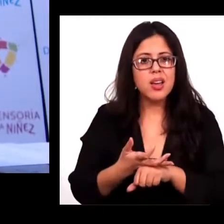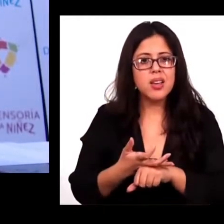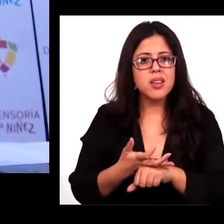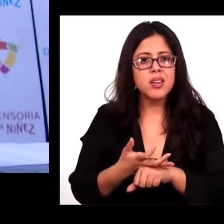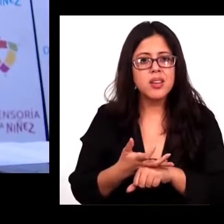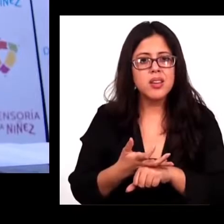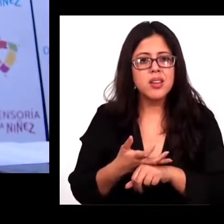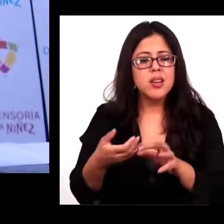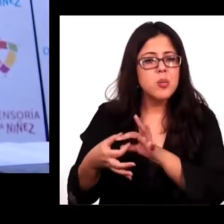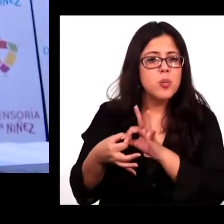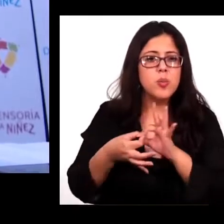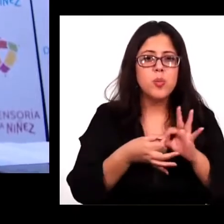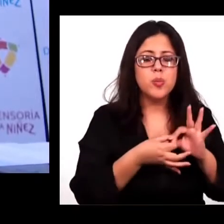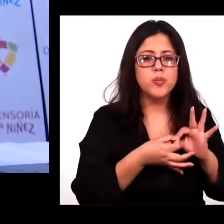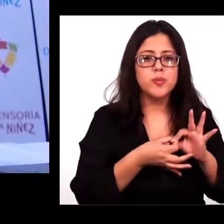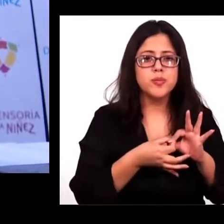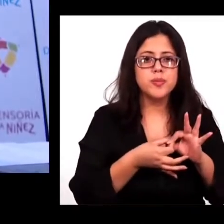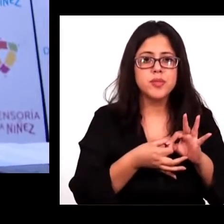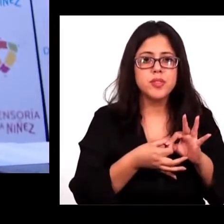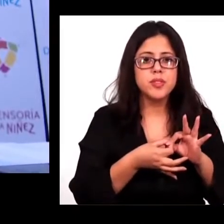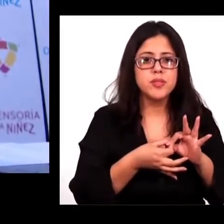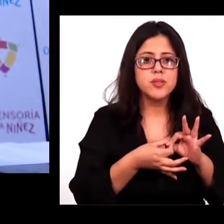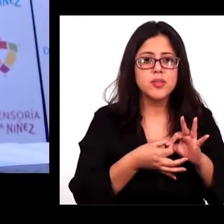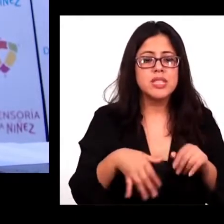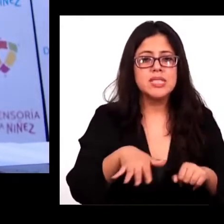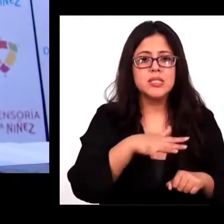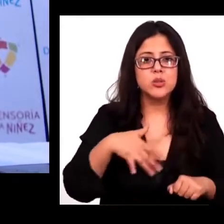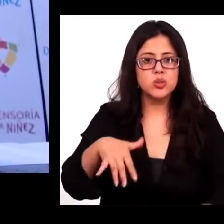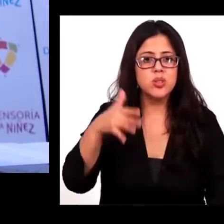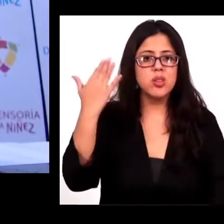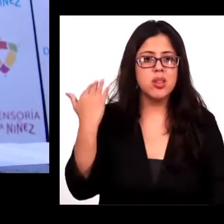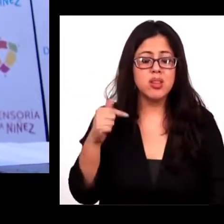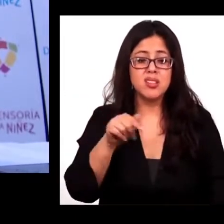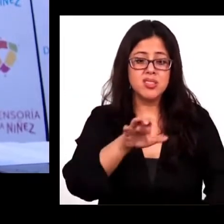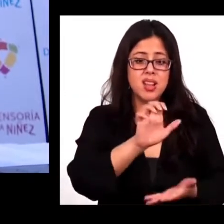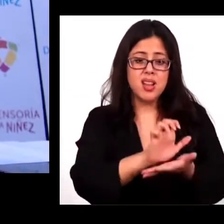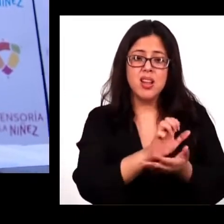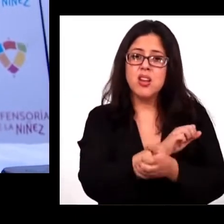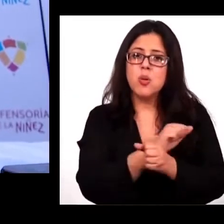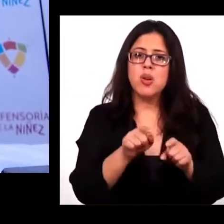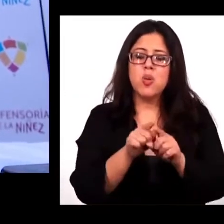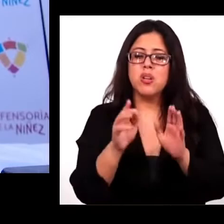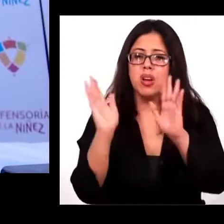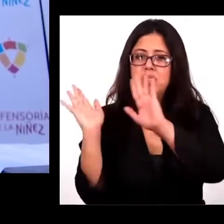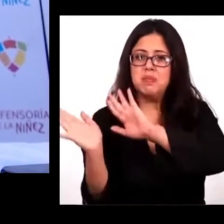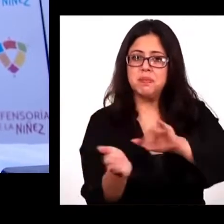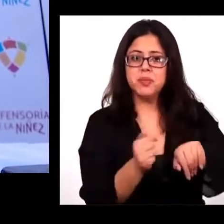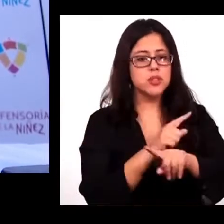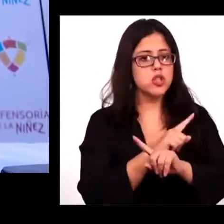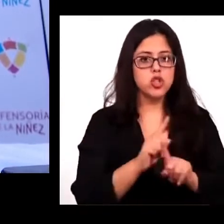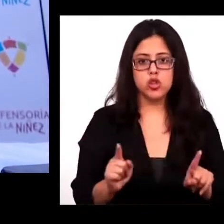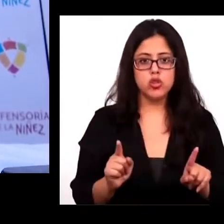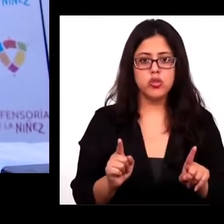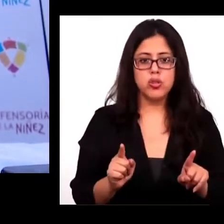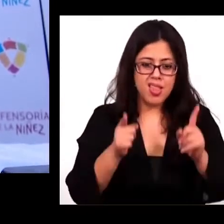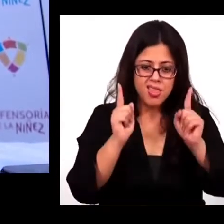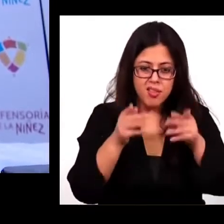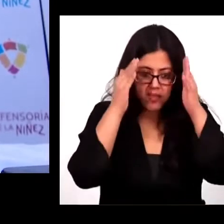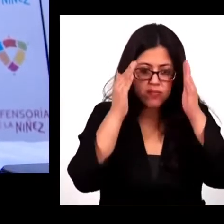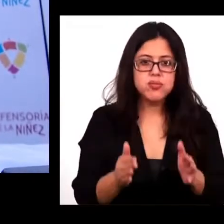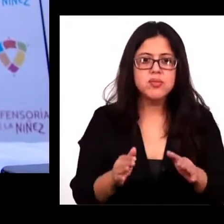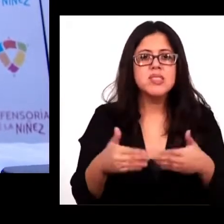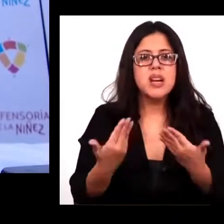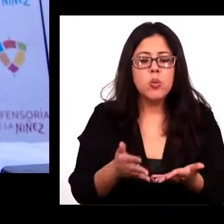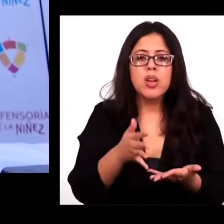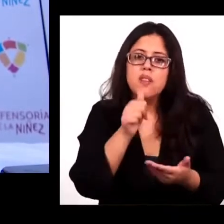los hechos que los constituyó en víctimas. Y el Estado no puede desatender esa obligación de reparar, independiente de que le quede poco tiempo por